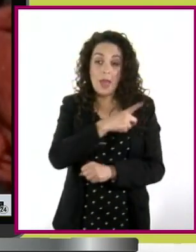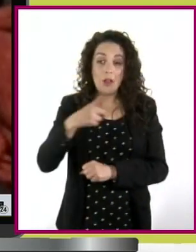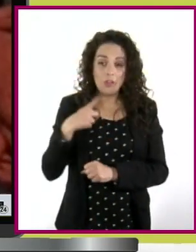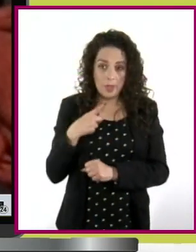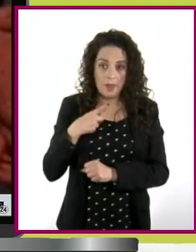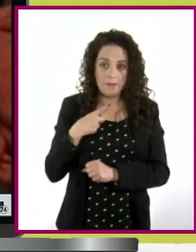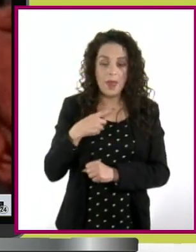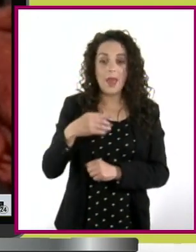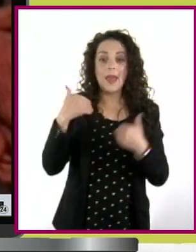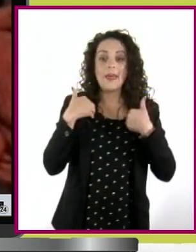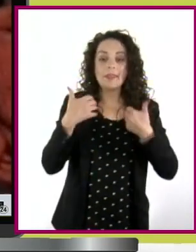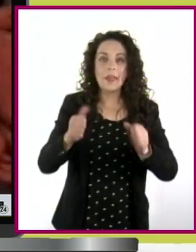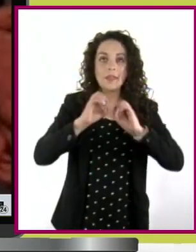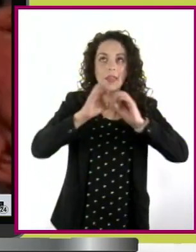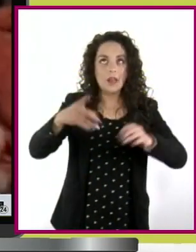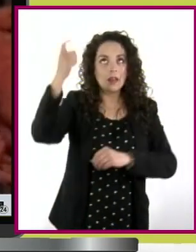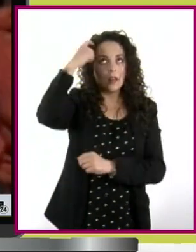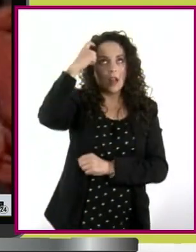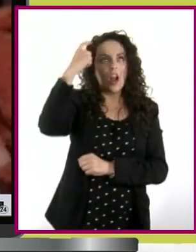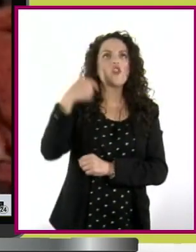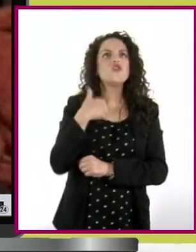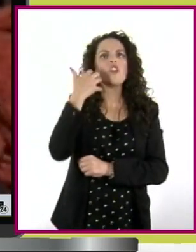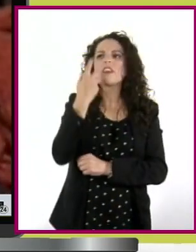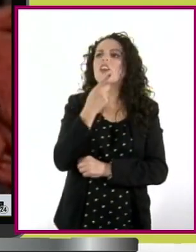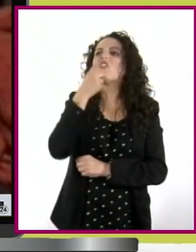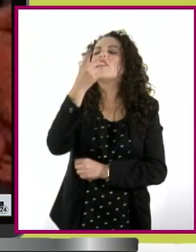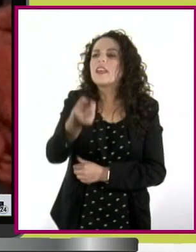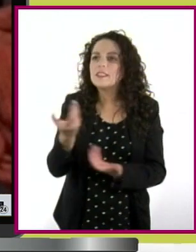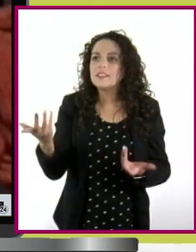quieres comunicar, es decir, armar tu mensaje.